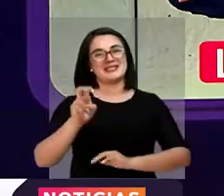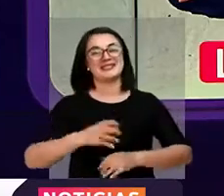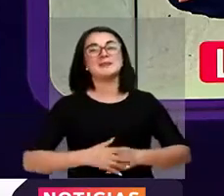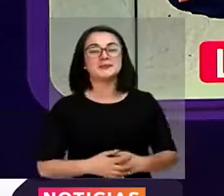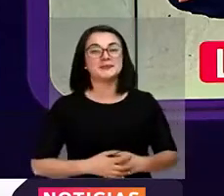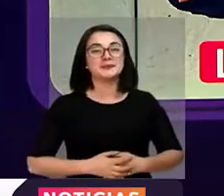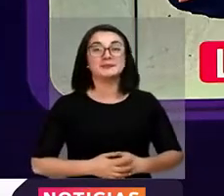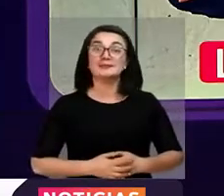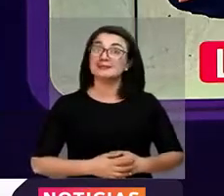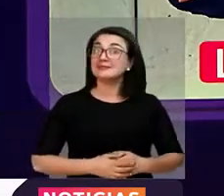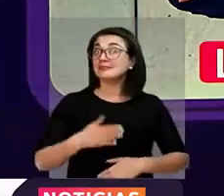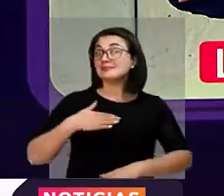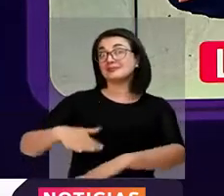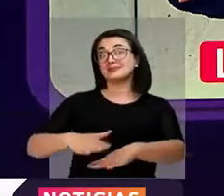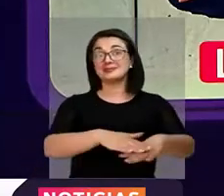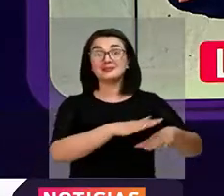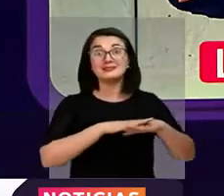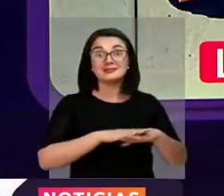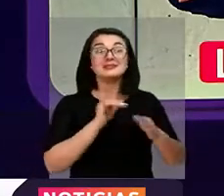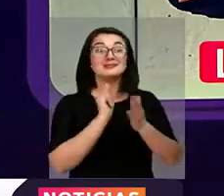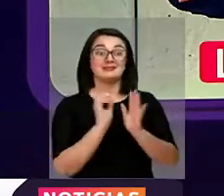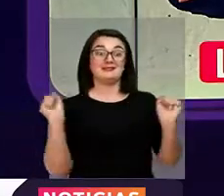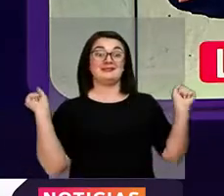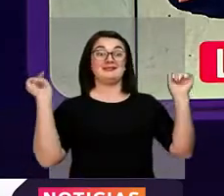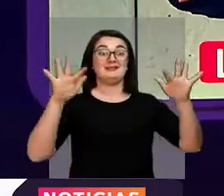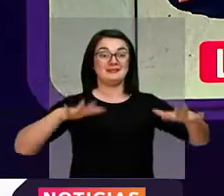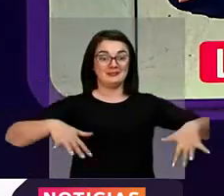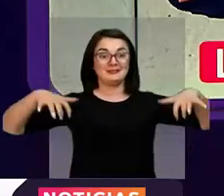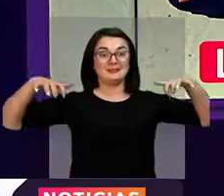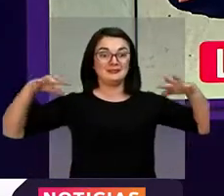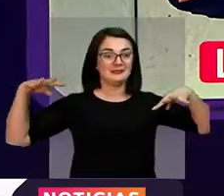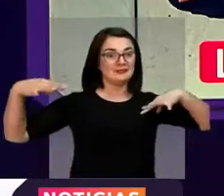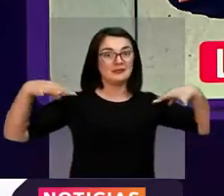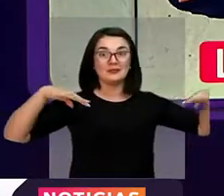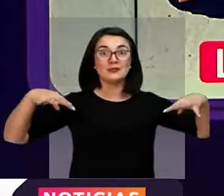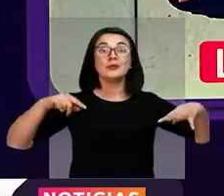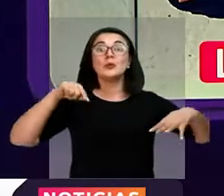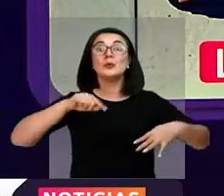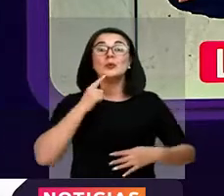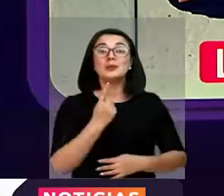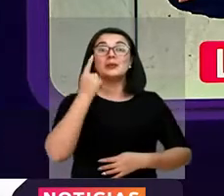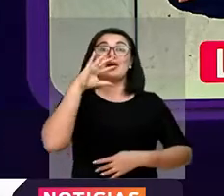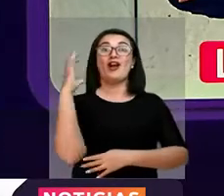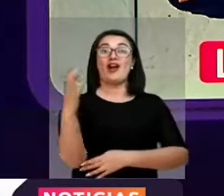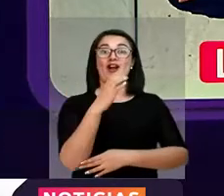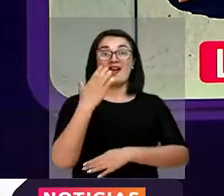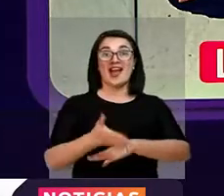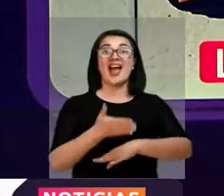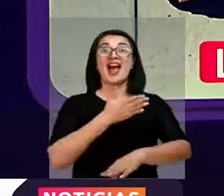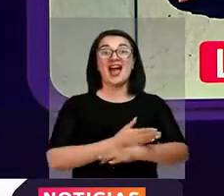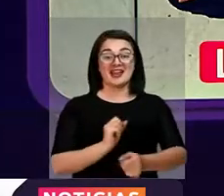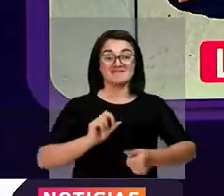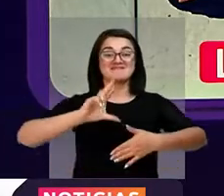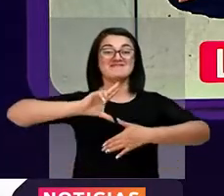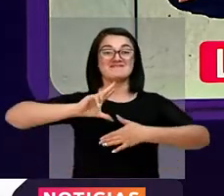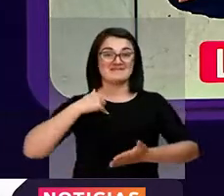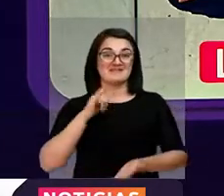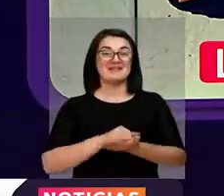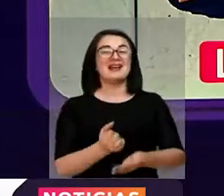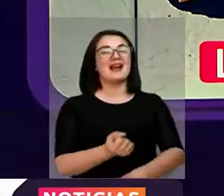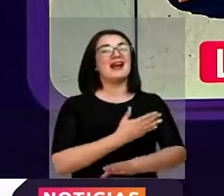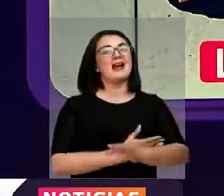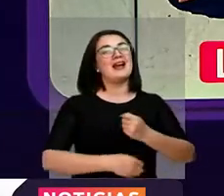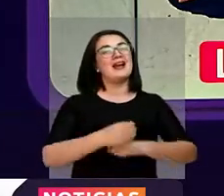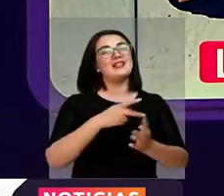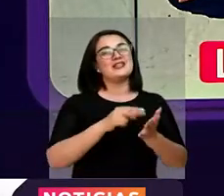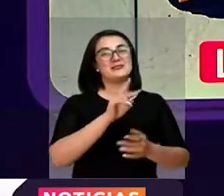Bueno, y vale la pena recordar que en este escenario es el único título que ha conseguido la Selección Colombia en la Copa América del año 2001. Vamos